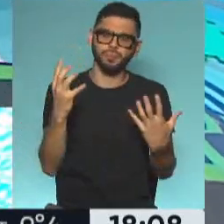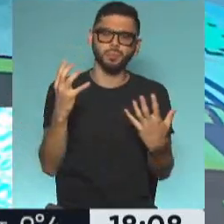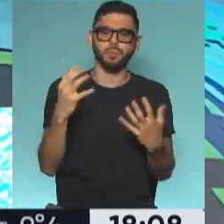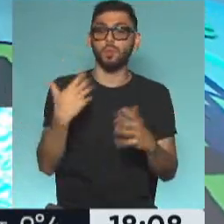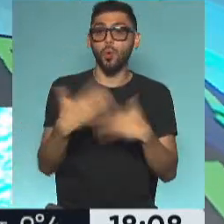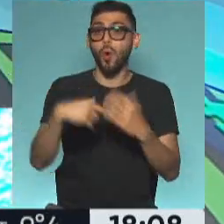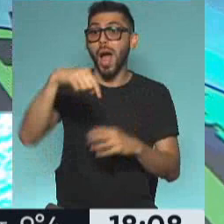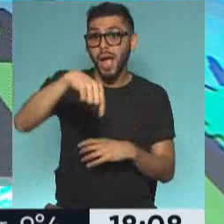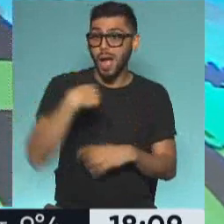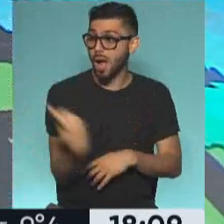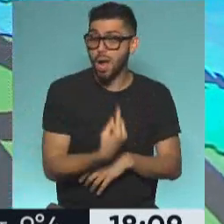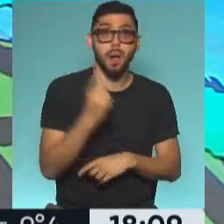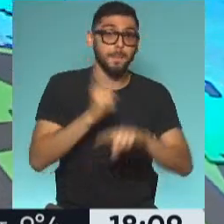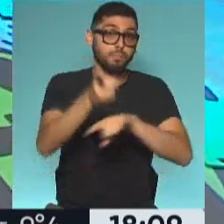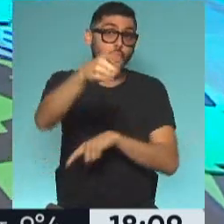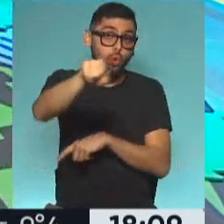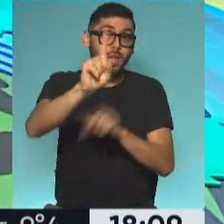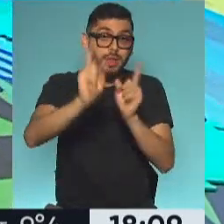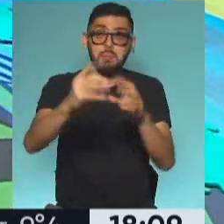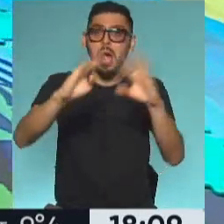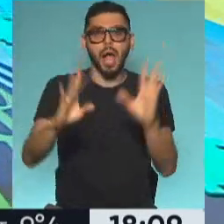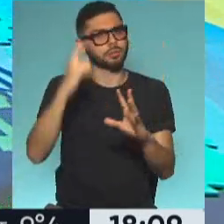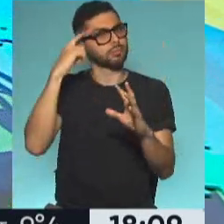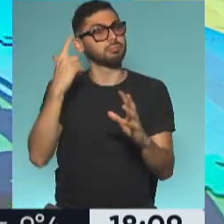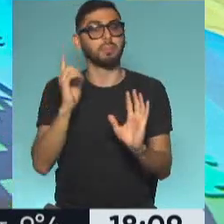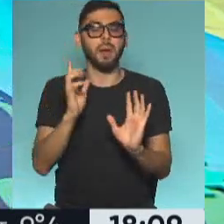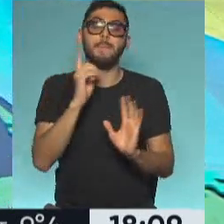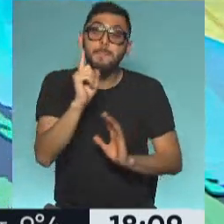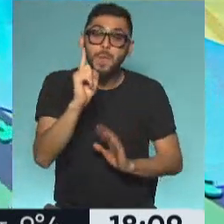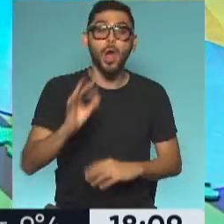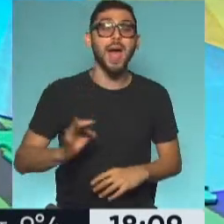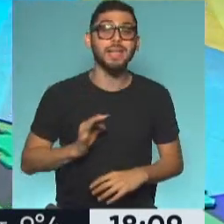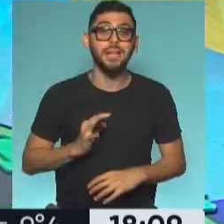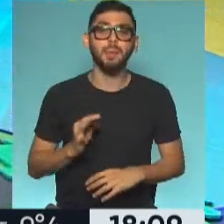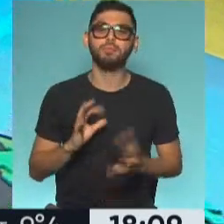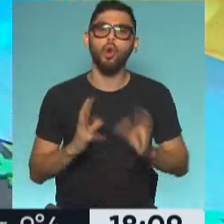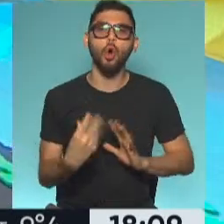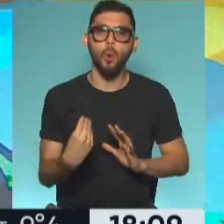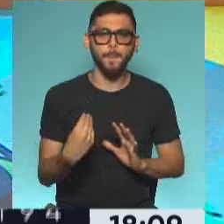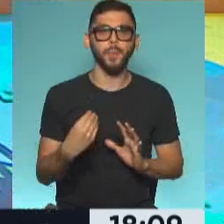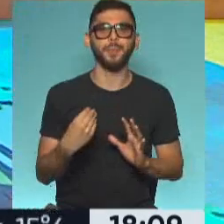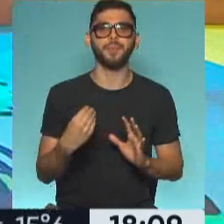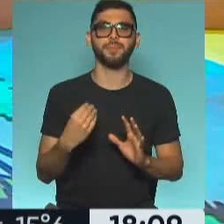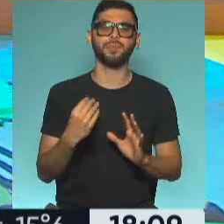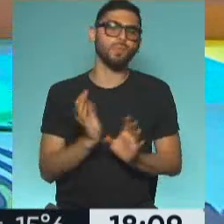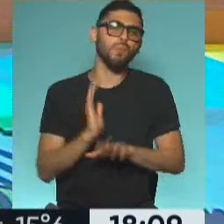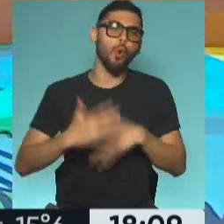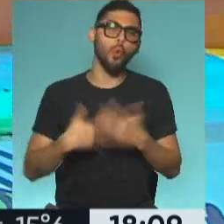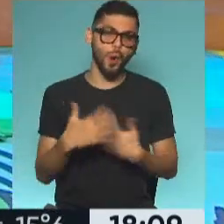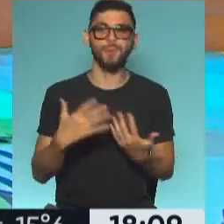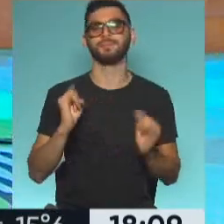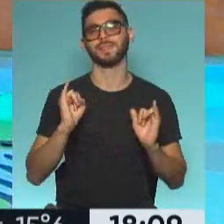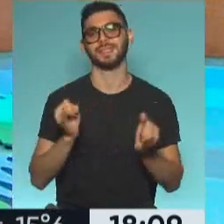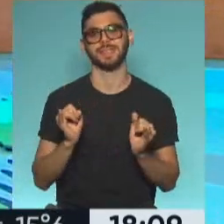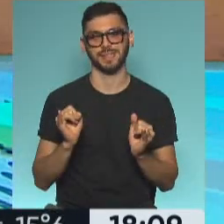jugar acá en el piso, sino que ustedes también desde su casa. Pero para tomar el examen decidimos hacerlo de una manera lúdica. Ay, sí,